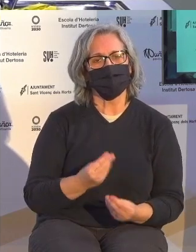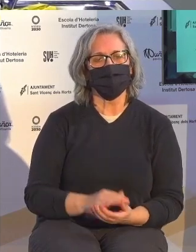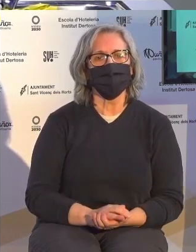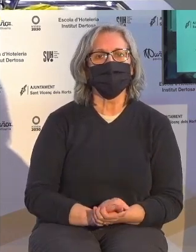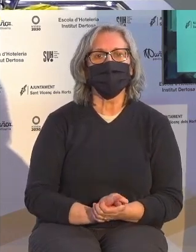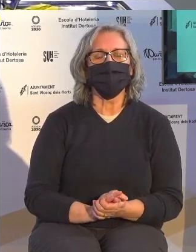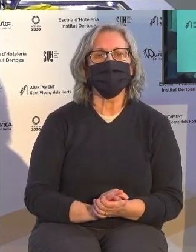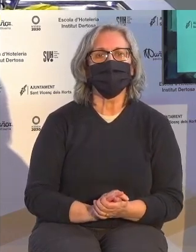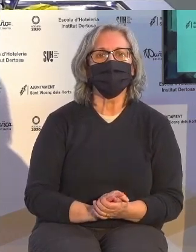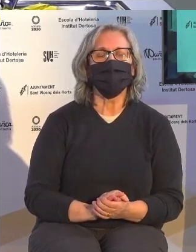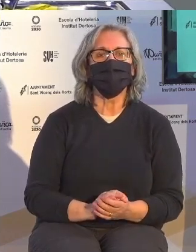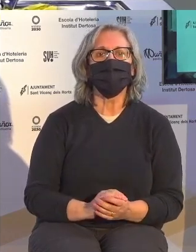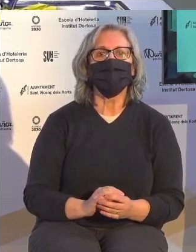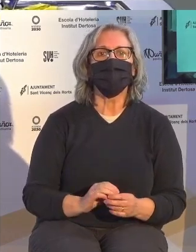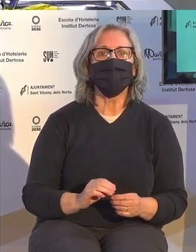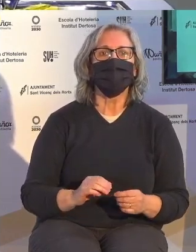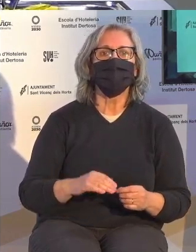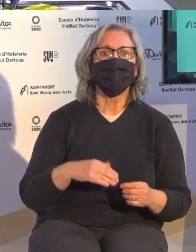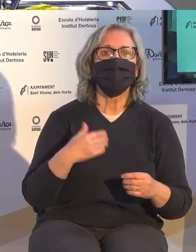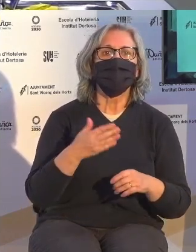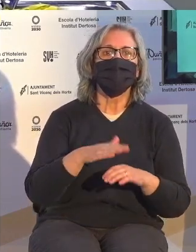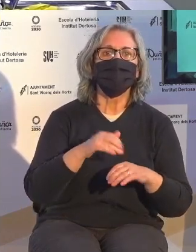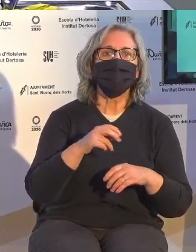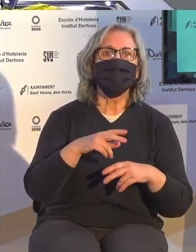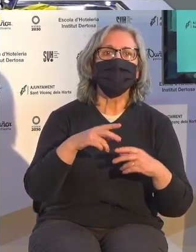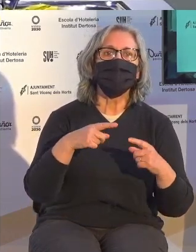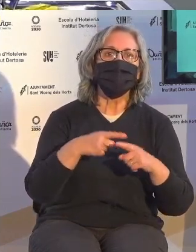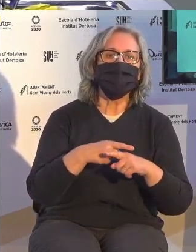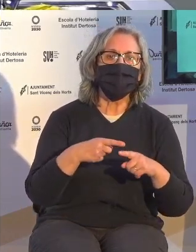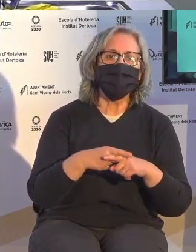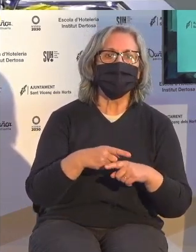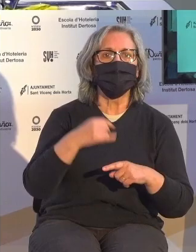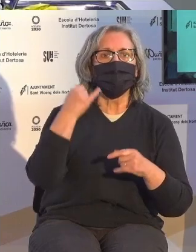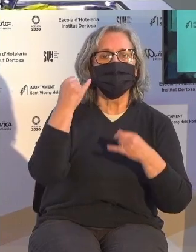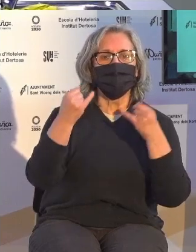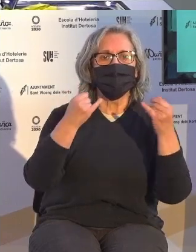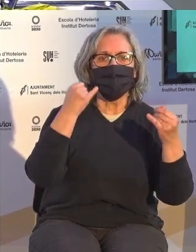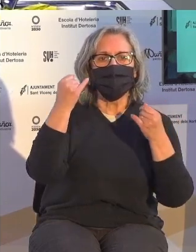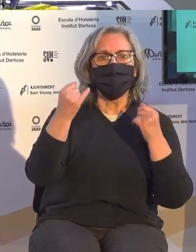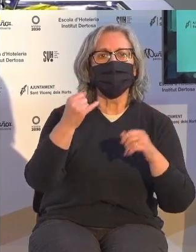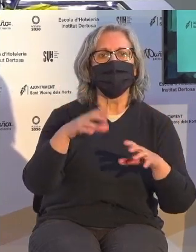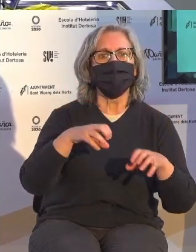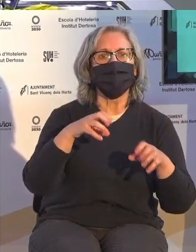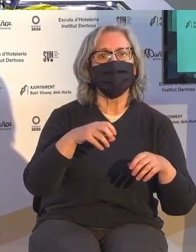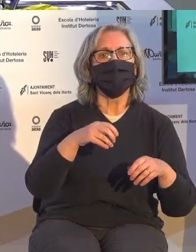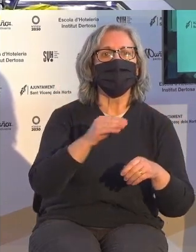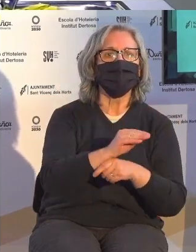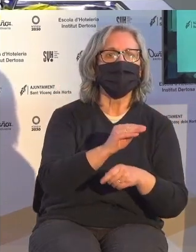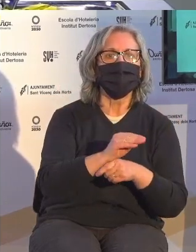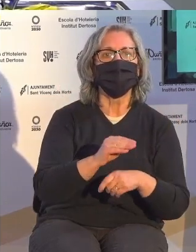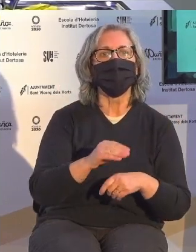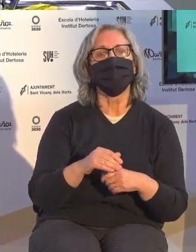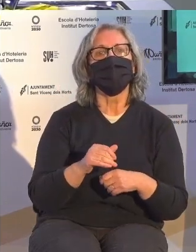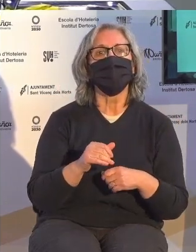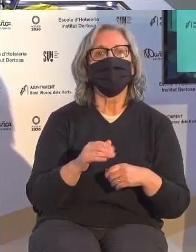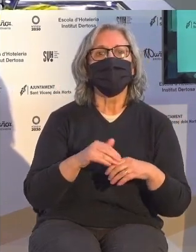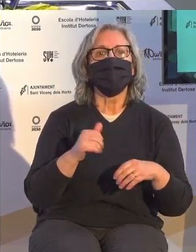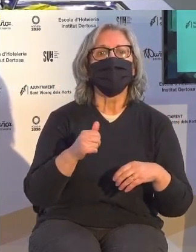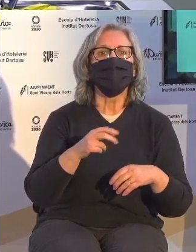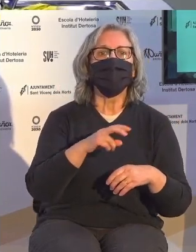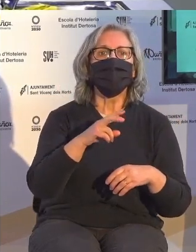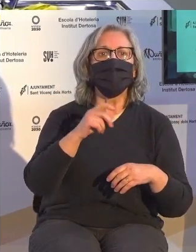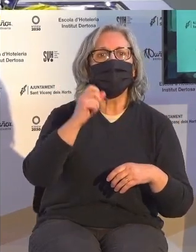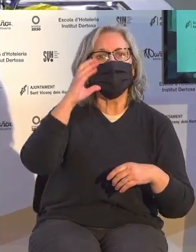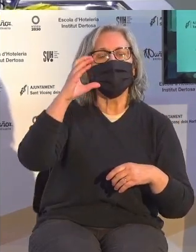esta trata de ideas mira lo que los otros están haciendo enseñar los otros porque siempre que insinúa una receta